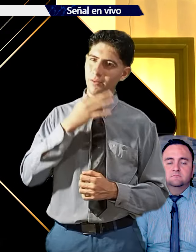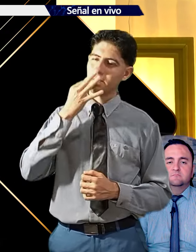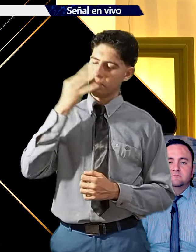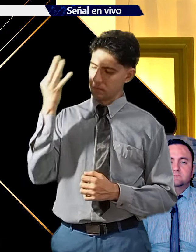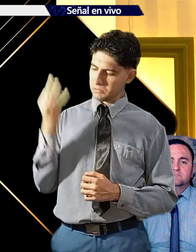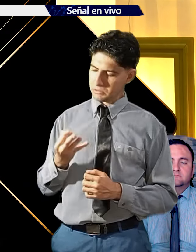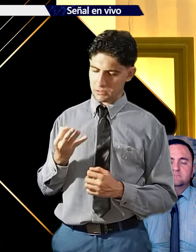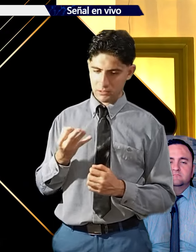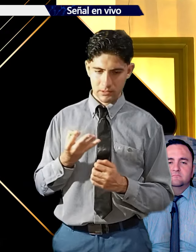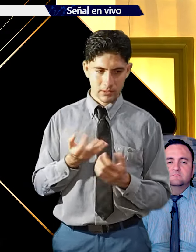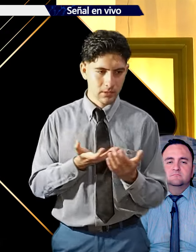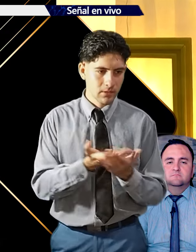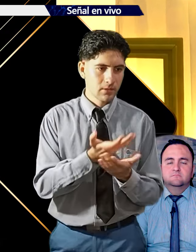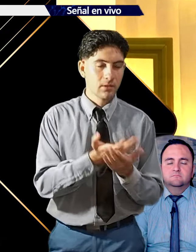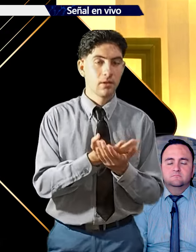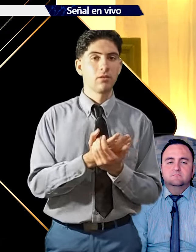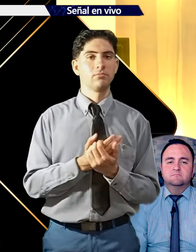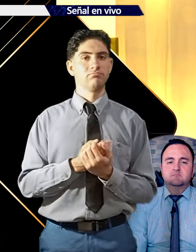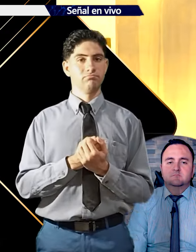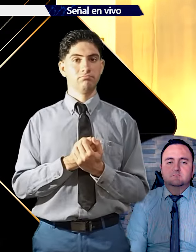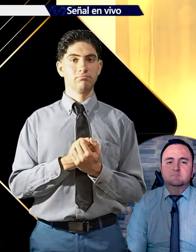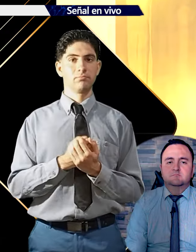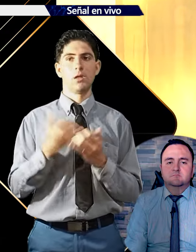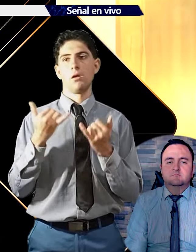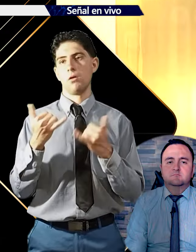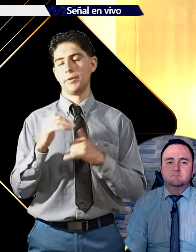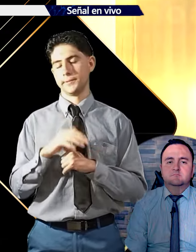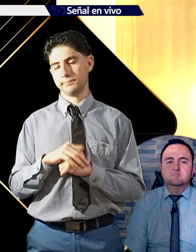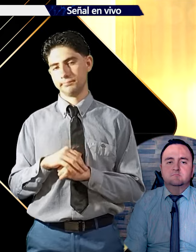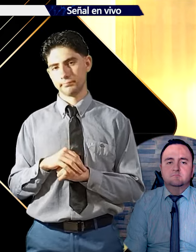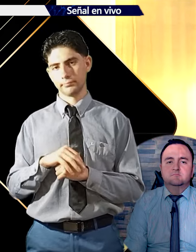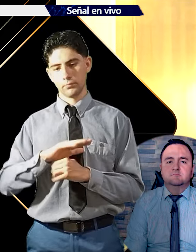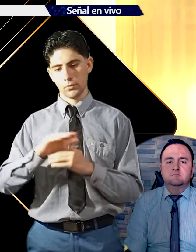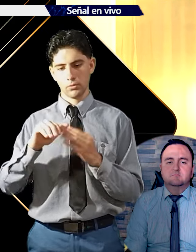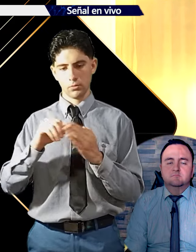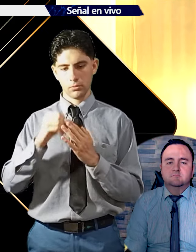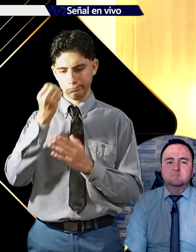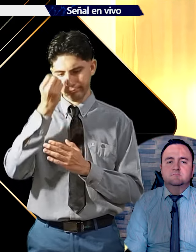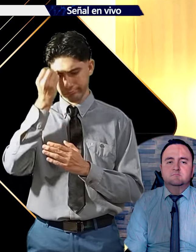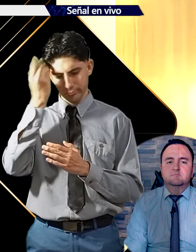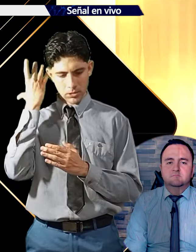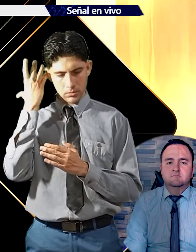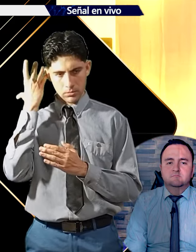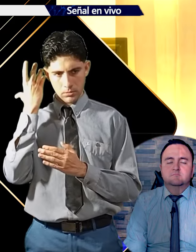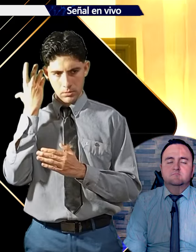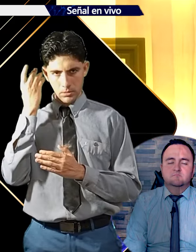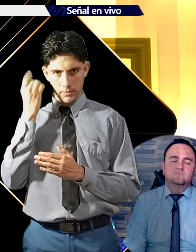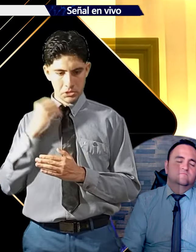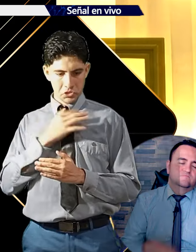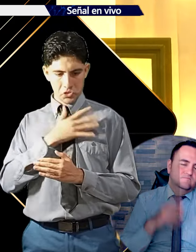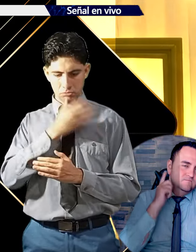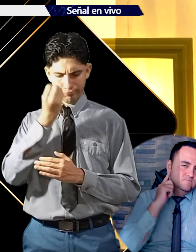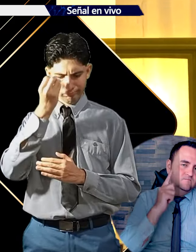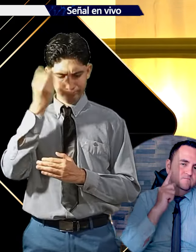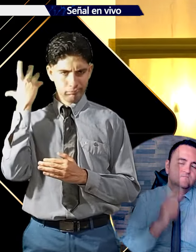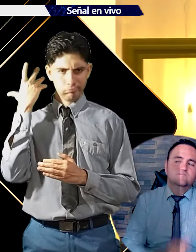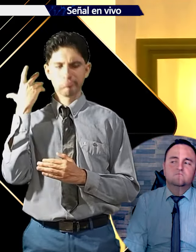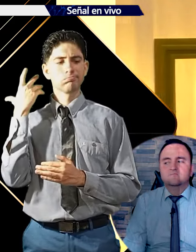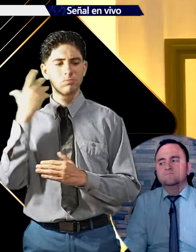con misericordia y verdad se corrige el pecado. Hoy en día tiramos la verdad y escondemos la